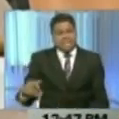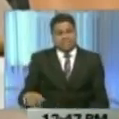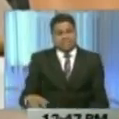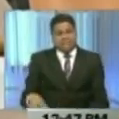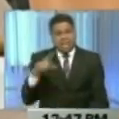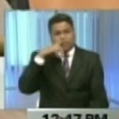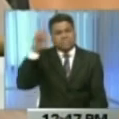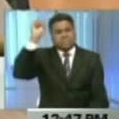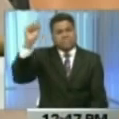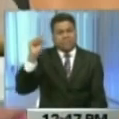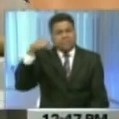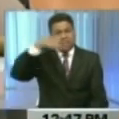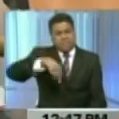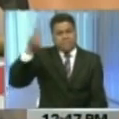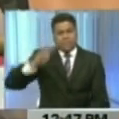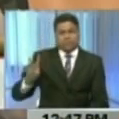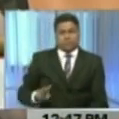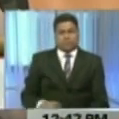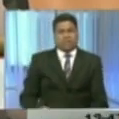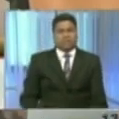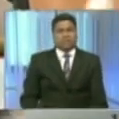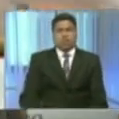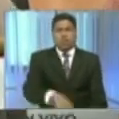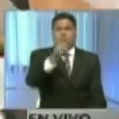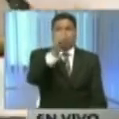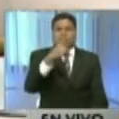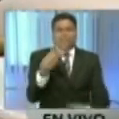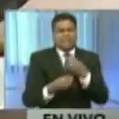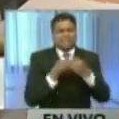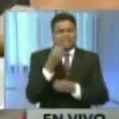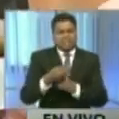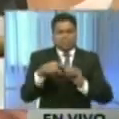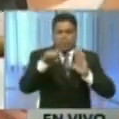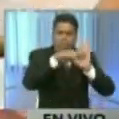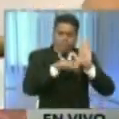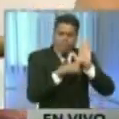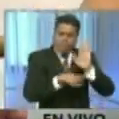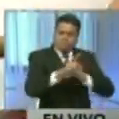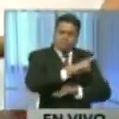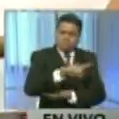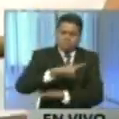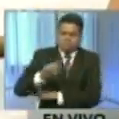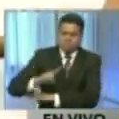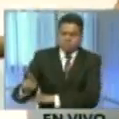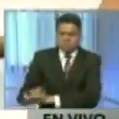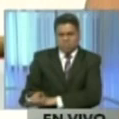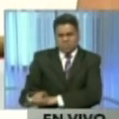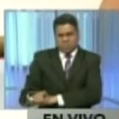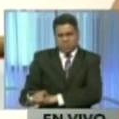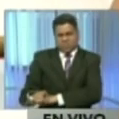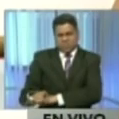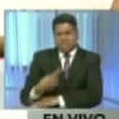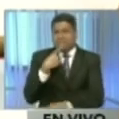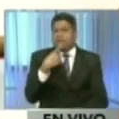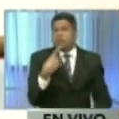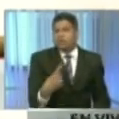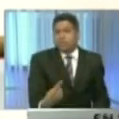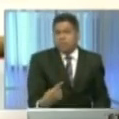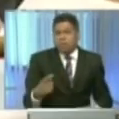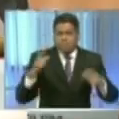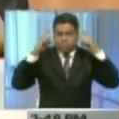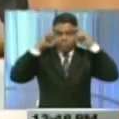República Bolivariana de Venezuela. Usted está cumpliendo la instrucción que le dio el señor Ramos